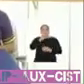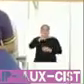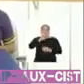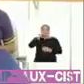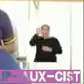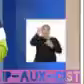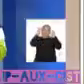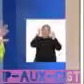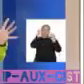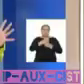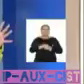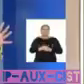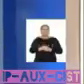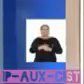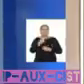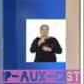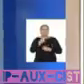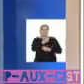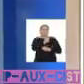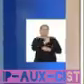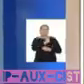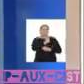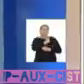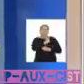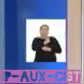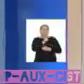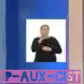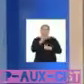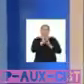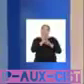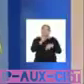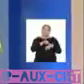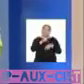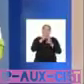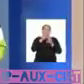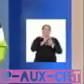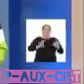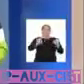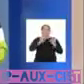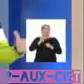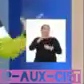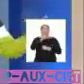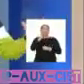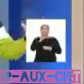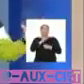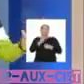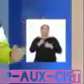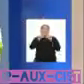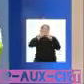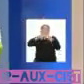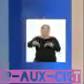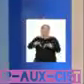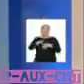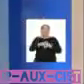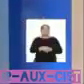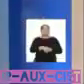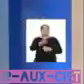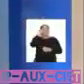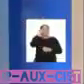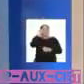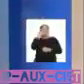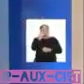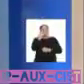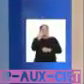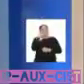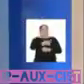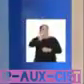ideas y propuestas. La secundaria es una etapa muy importante en nuestros días. Nunca debemos desaprovecharla. ¿Qué les parece si